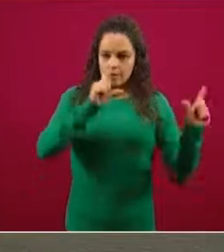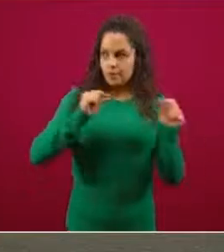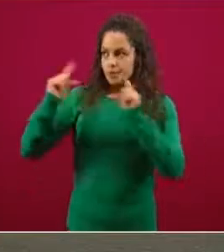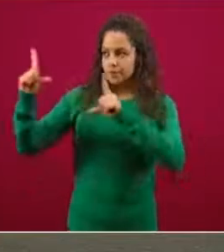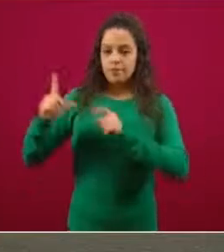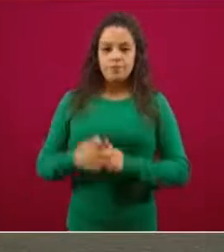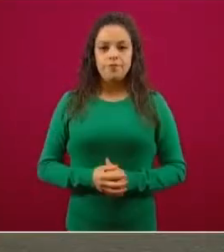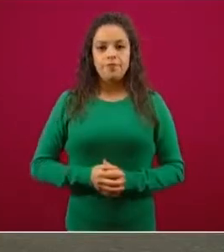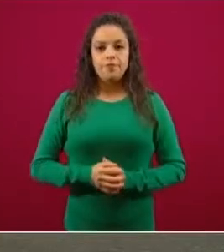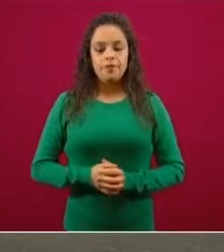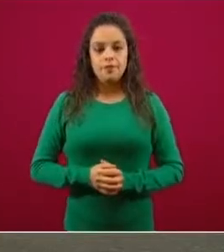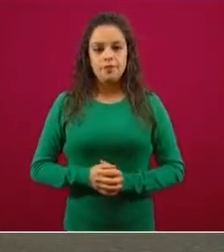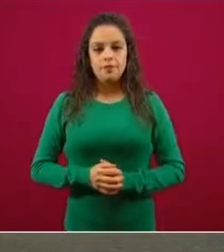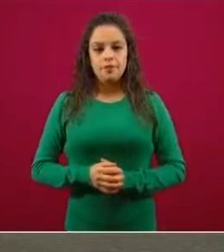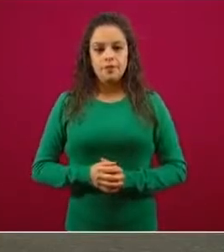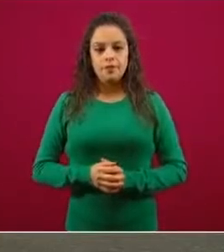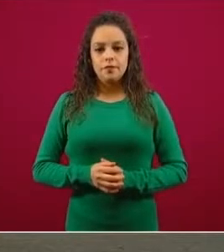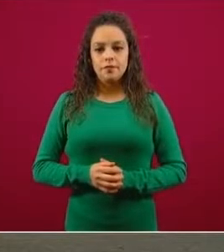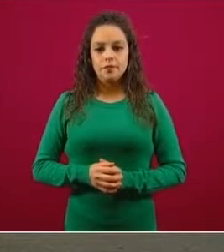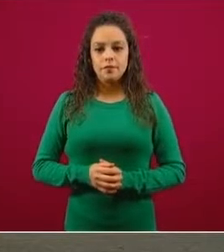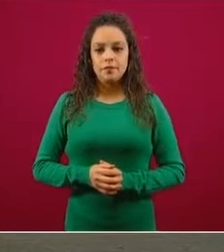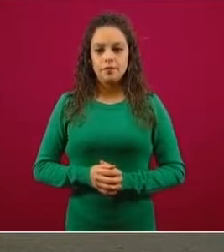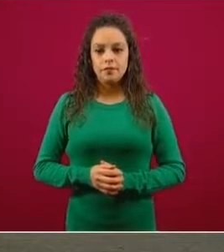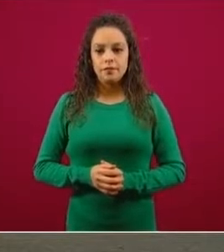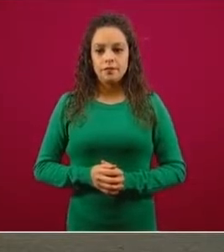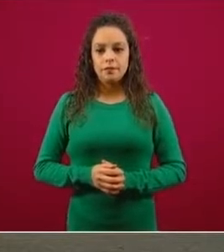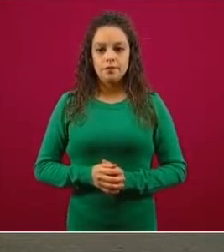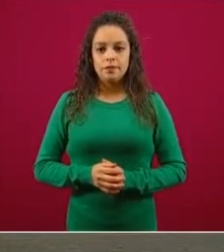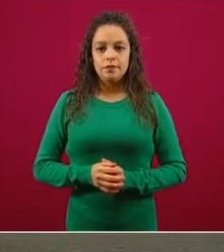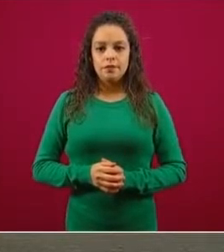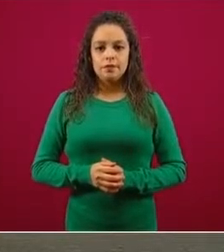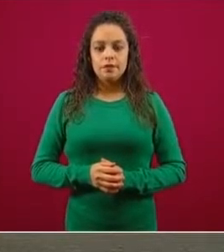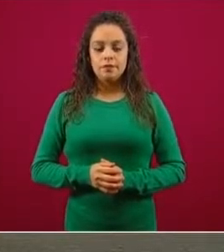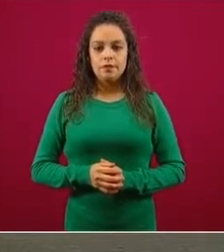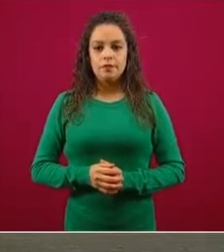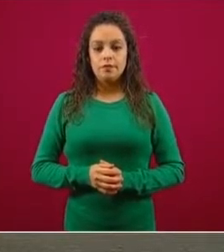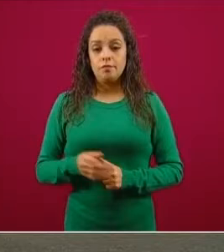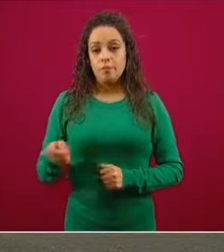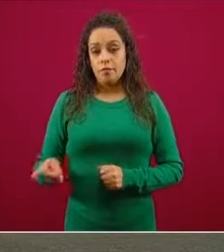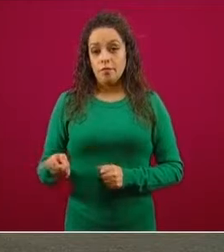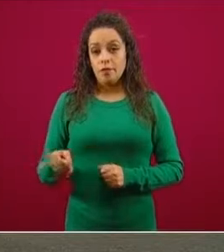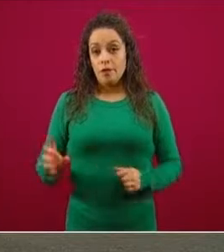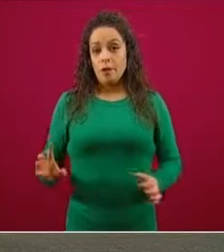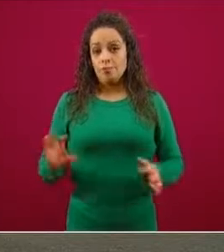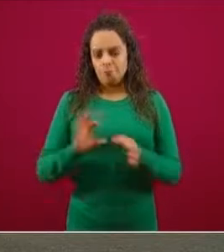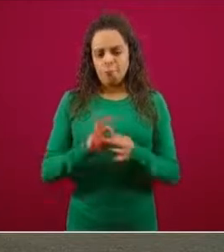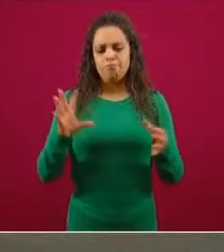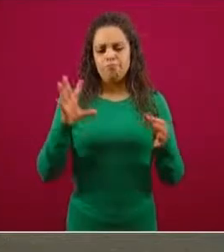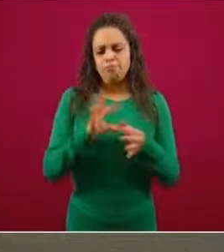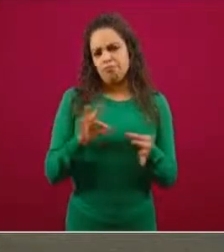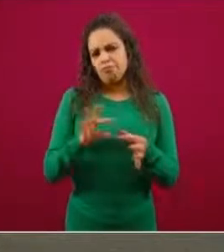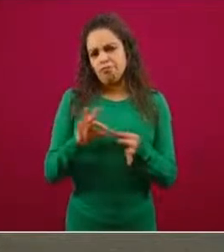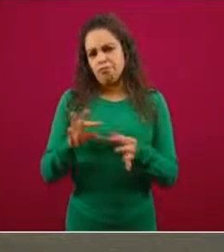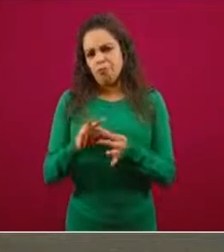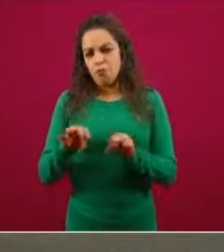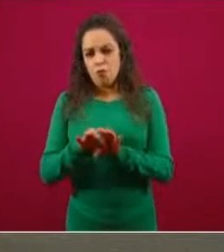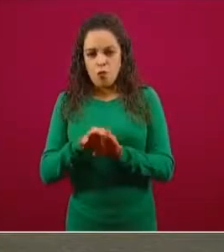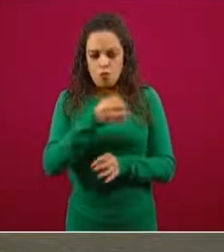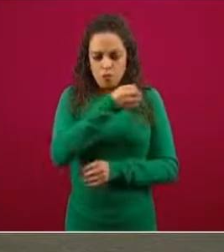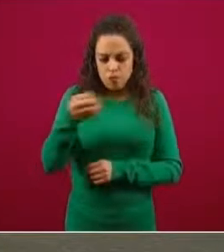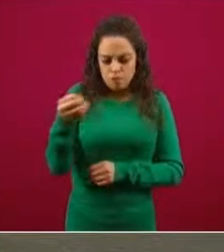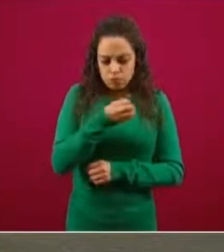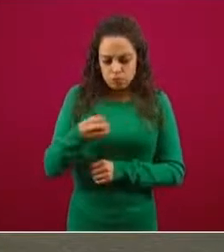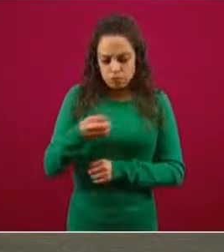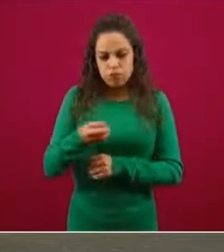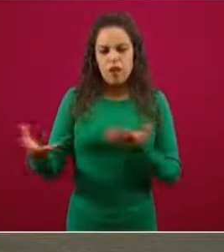Y lo que estamos haciendo en el abordaje con esta reorganización, hoy varios de nosotras y nosotros hablamos